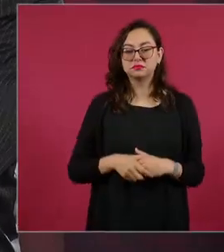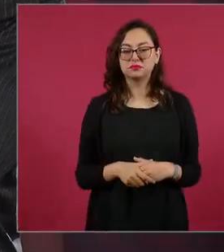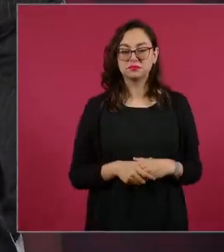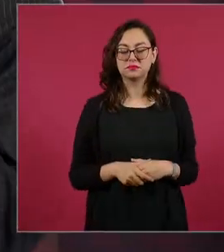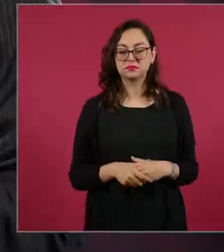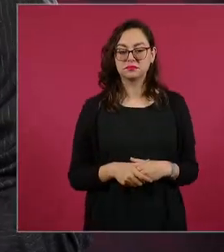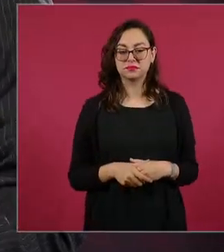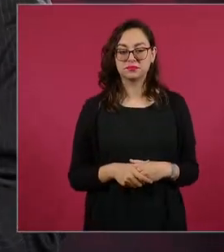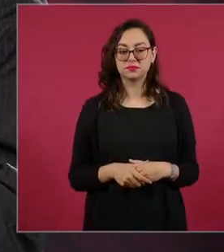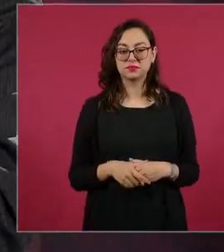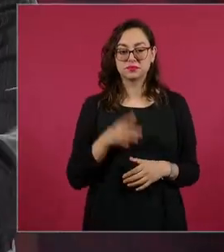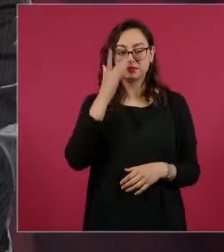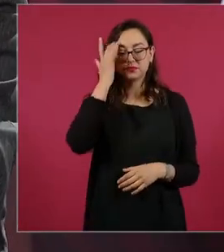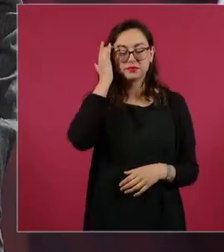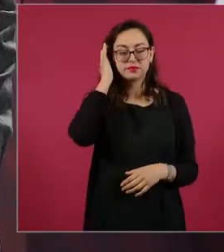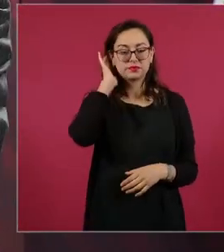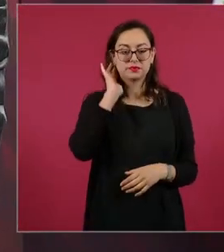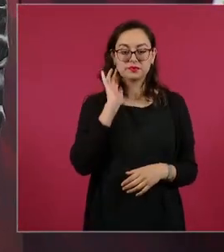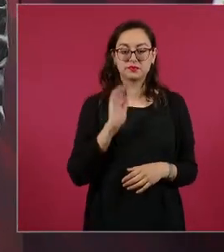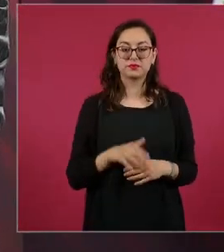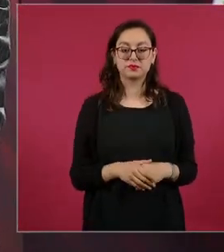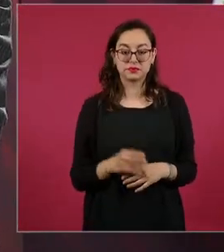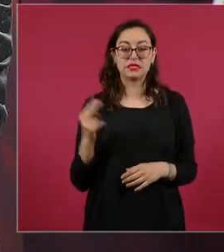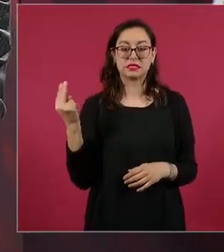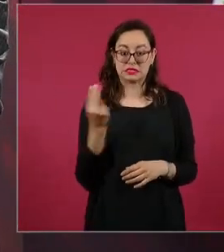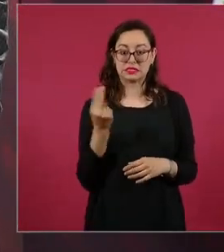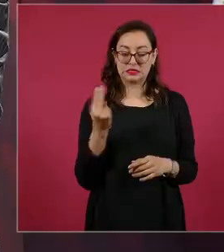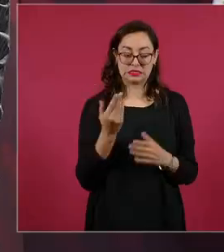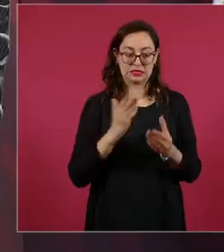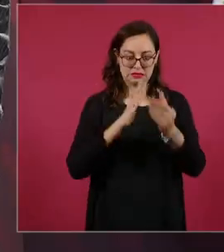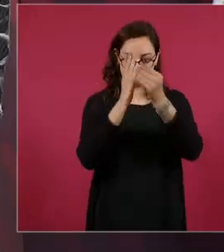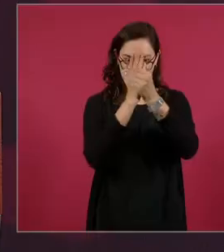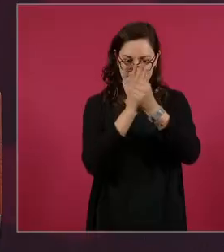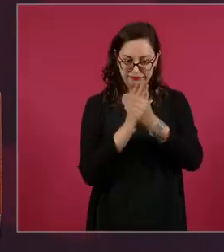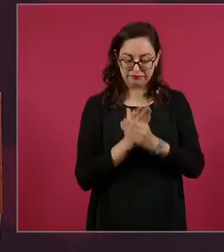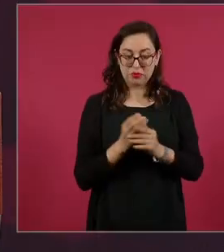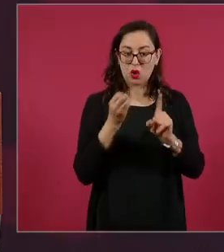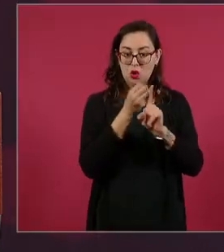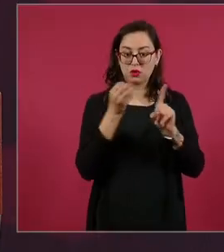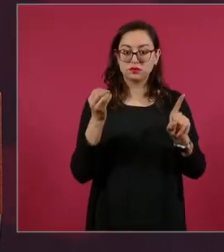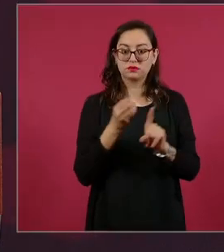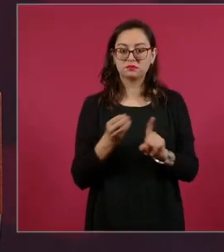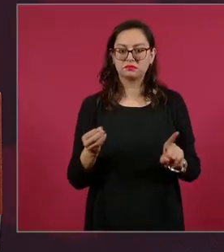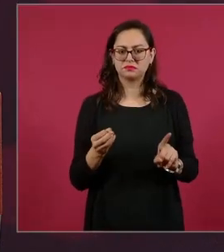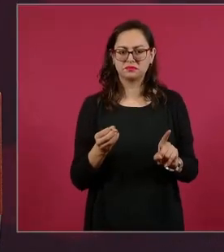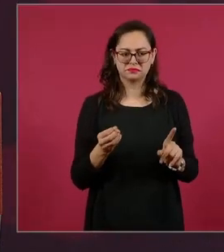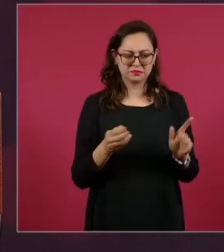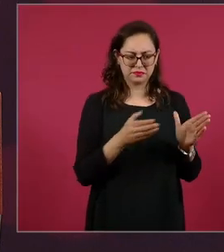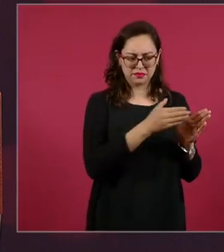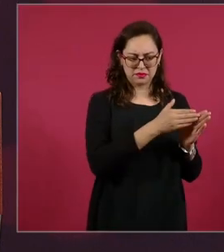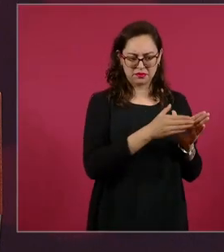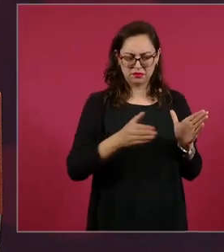de clasificación de trabajo y de repente lo pararon